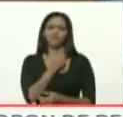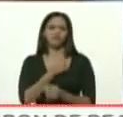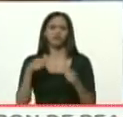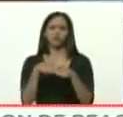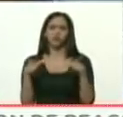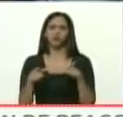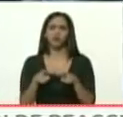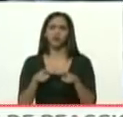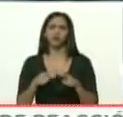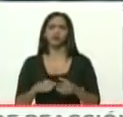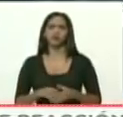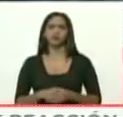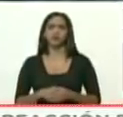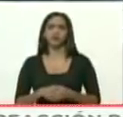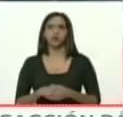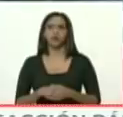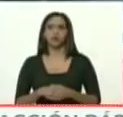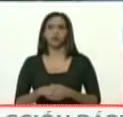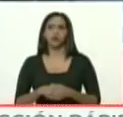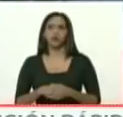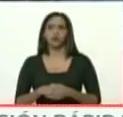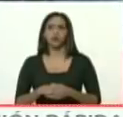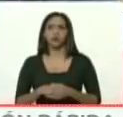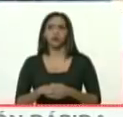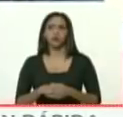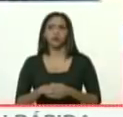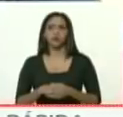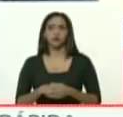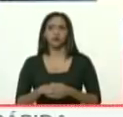Rada, en el